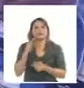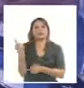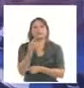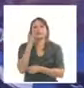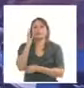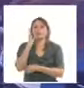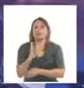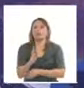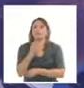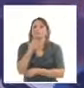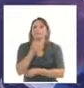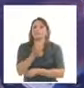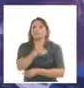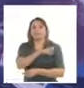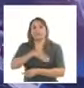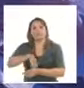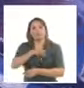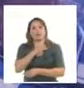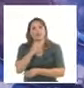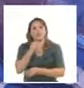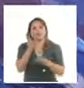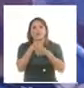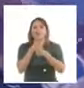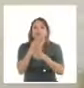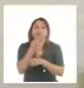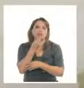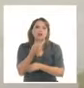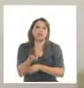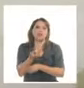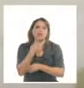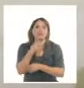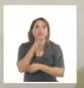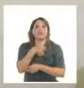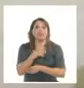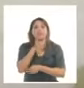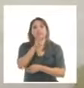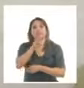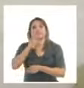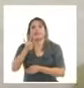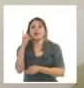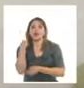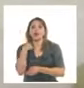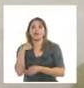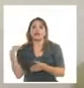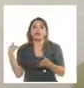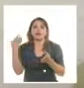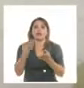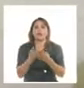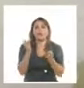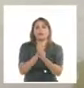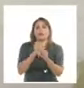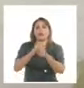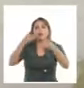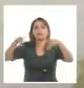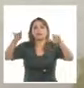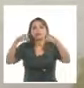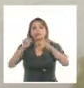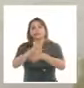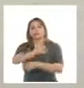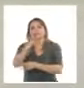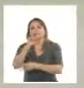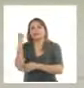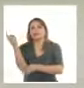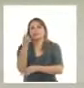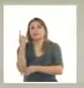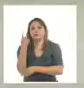del público. No puede ser diferente cuando tienen 34 años en el trabajo con títeres y premios nacionales que avalan